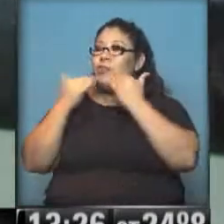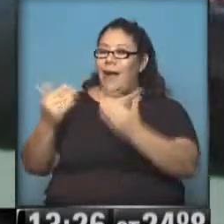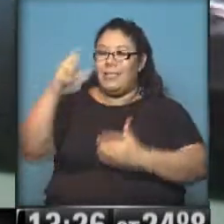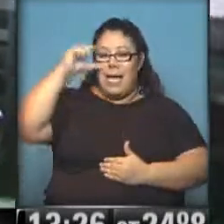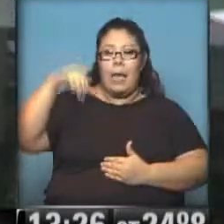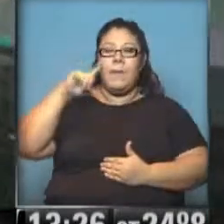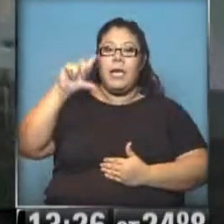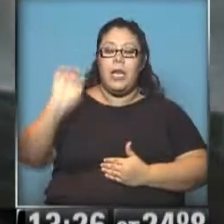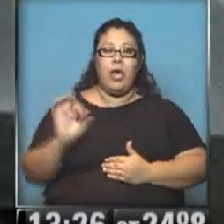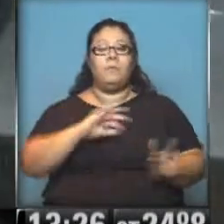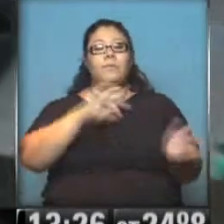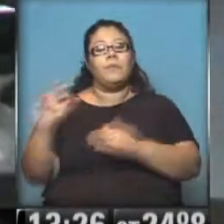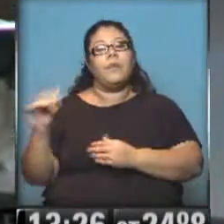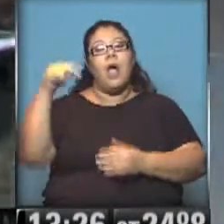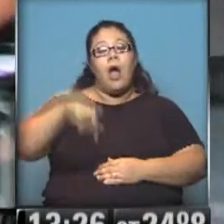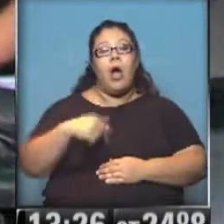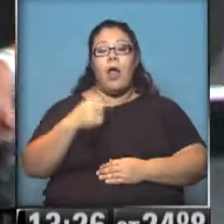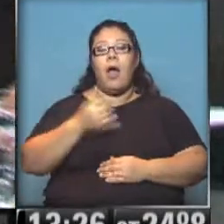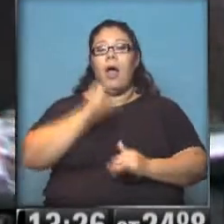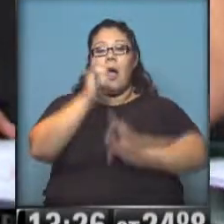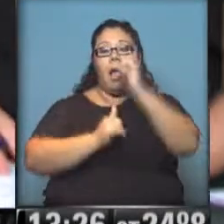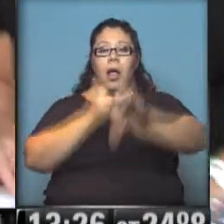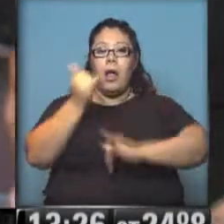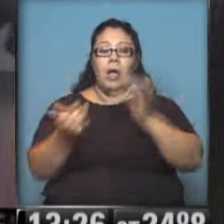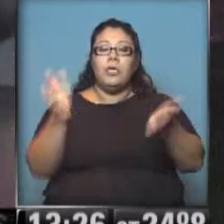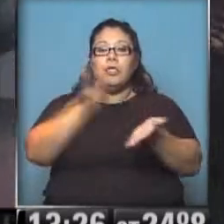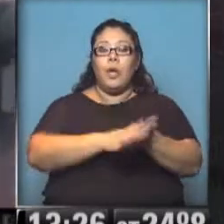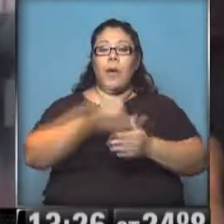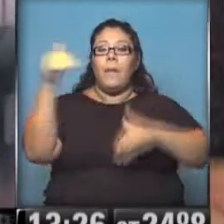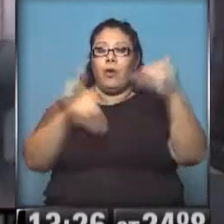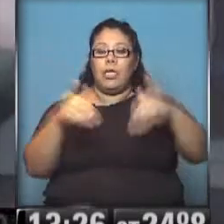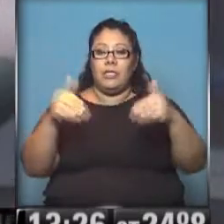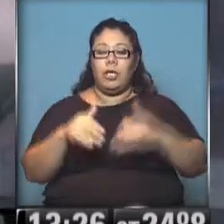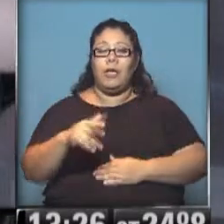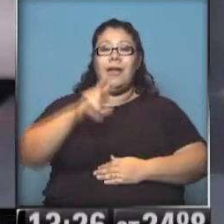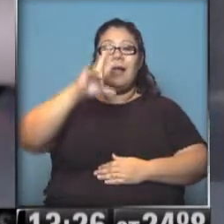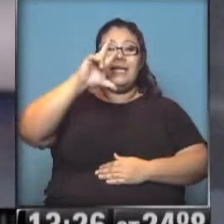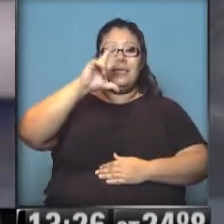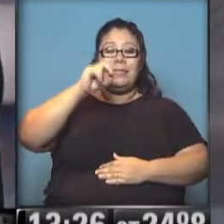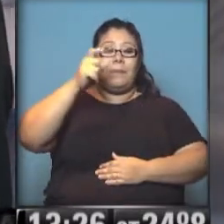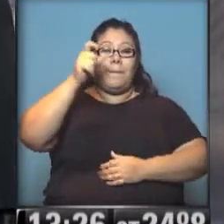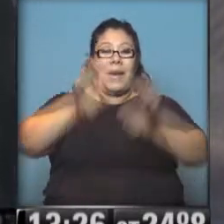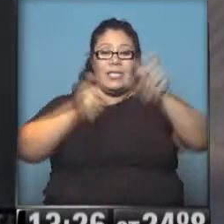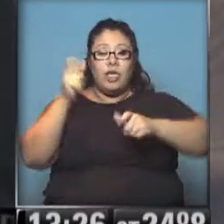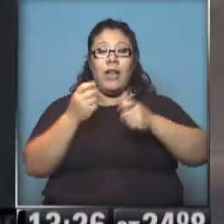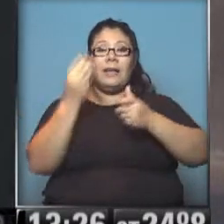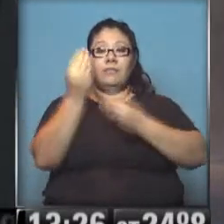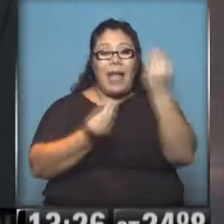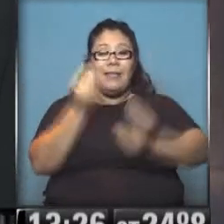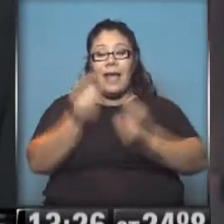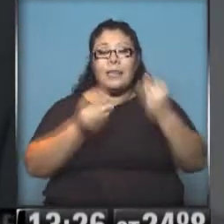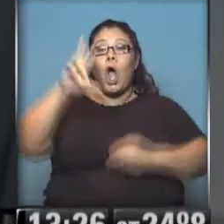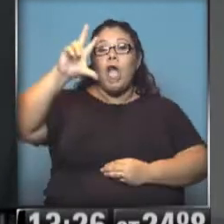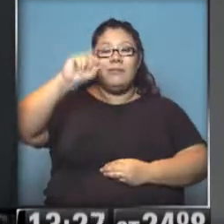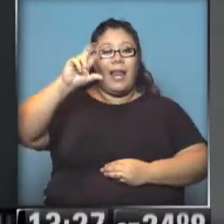Volvemos a ocuparnos de las primarias en la ciudad de Buenos Aires de este domingo. Fueron 30 los precandidatos que se presentaron, pero solo 5 lograron